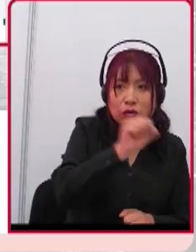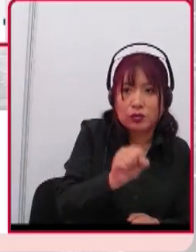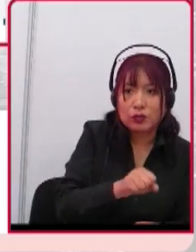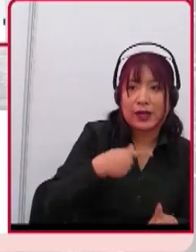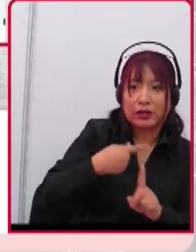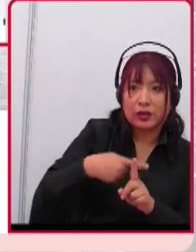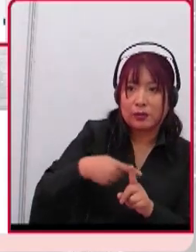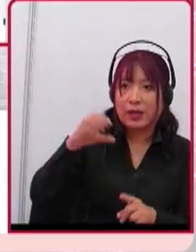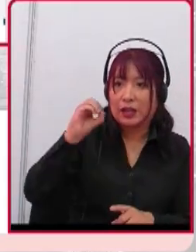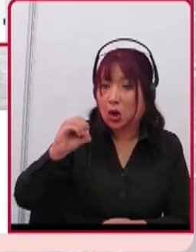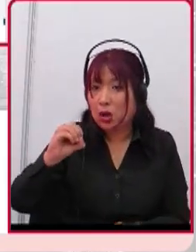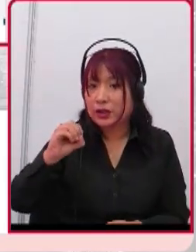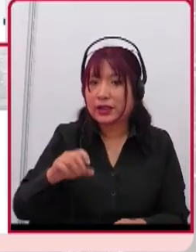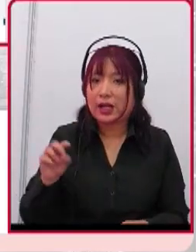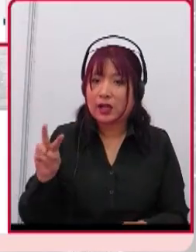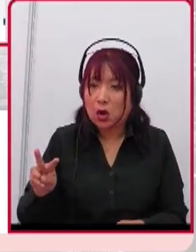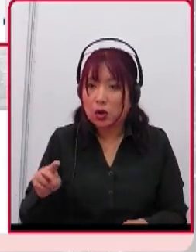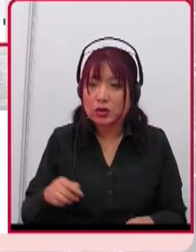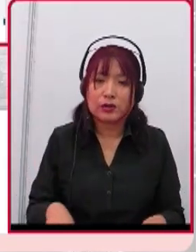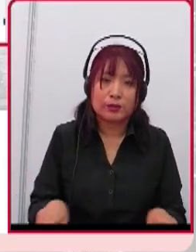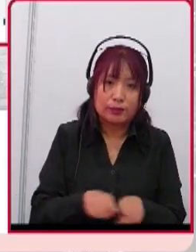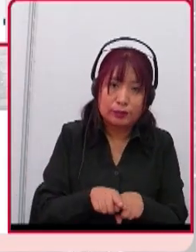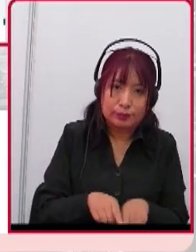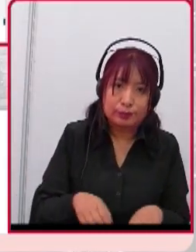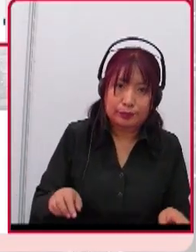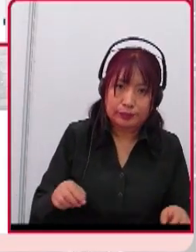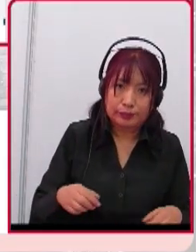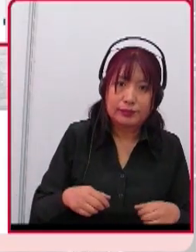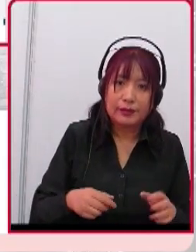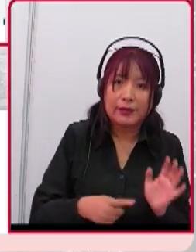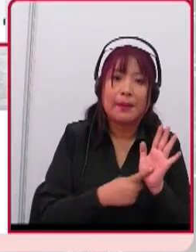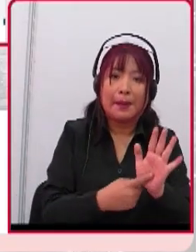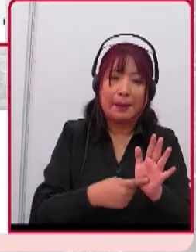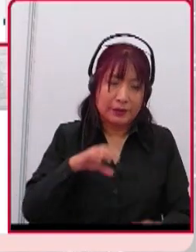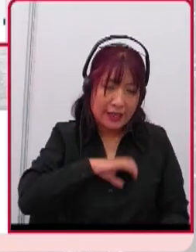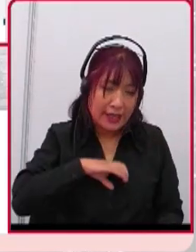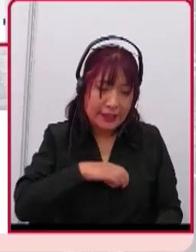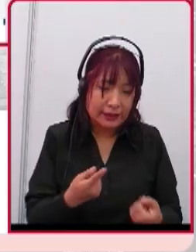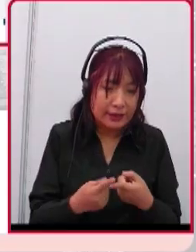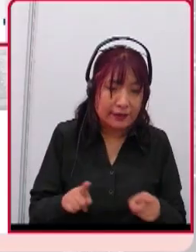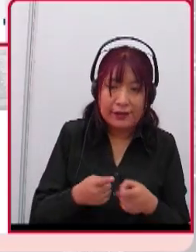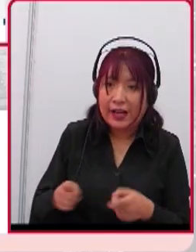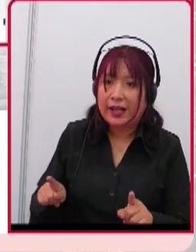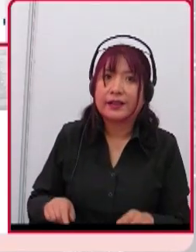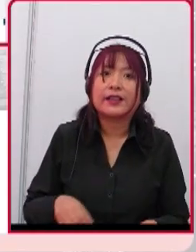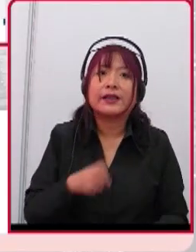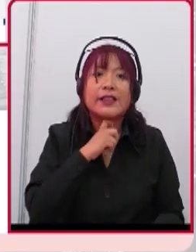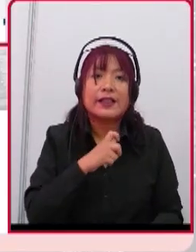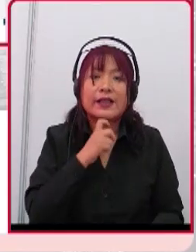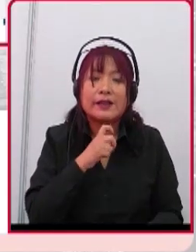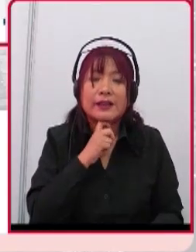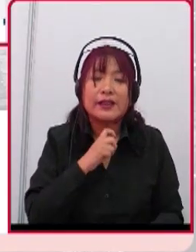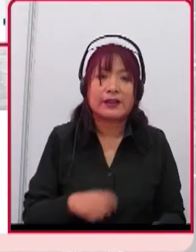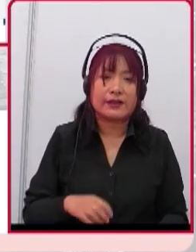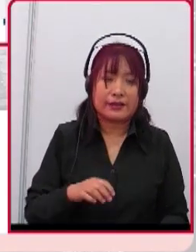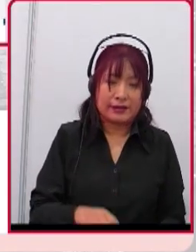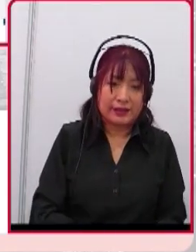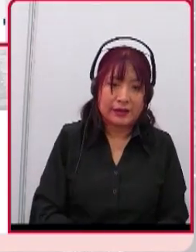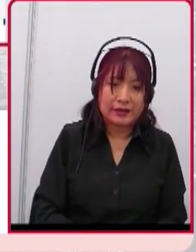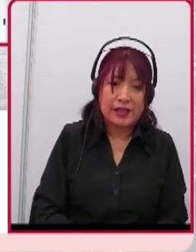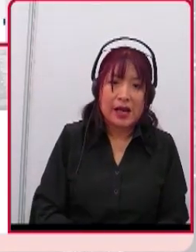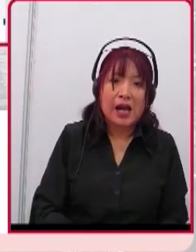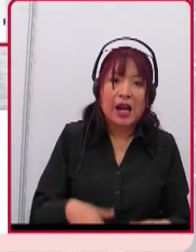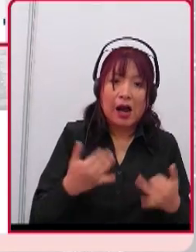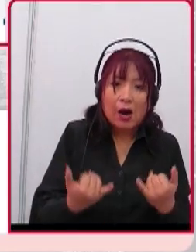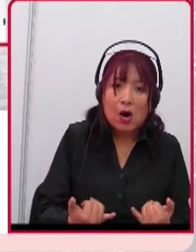algunas características que no presenten ninguna mineralización en estas minas. Para ello también es muy